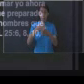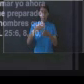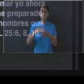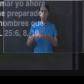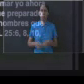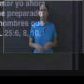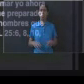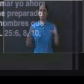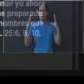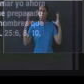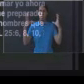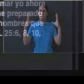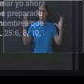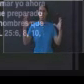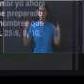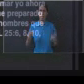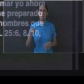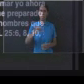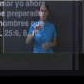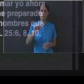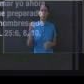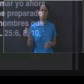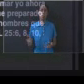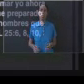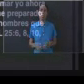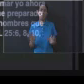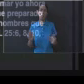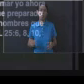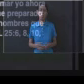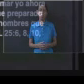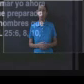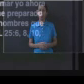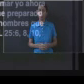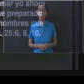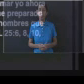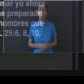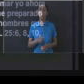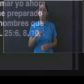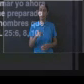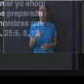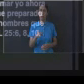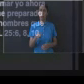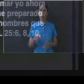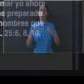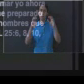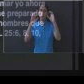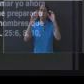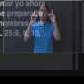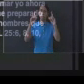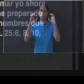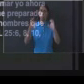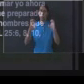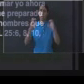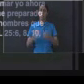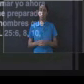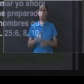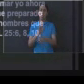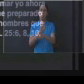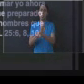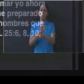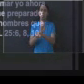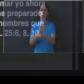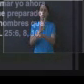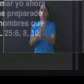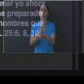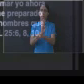Entonces dije, ah, ¿cómo que sin sesgos doctrinales? Eso es un sesgo doctrinal. Eso es evangelio de la pobreza. Eso es